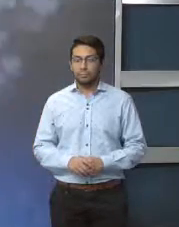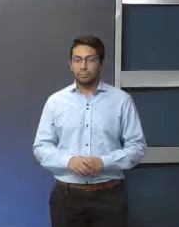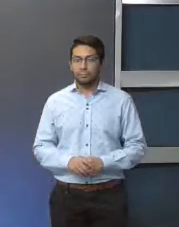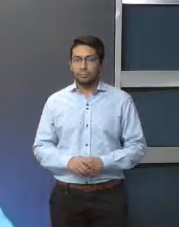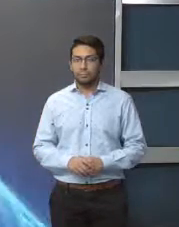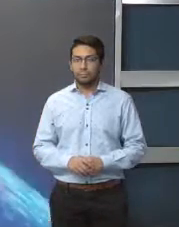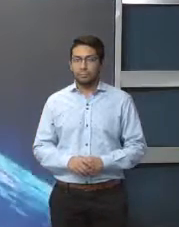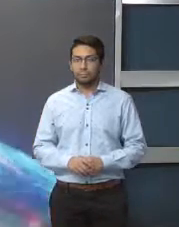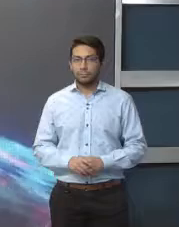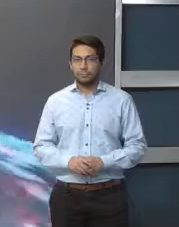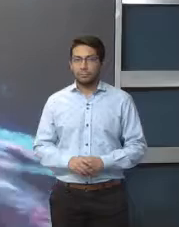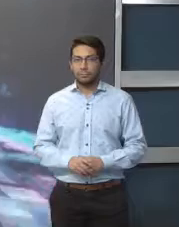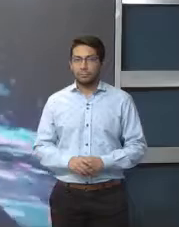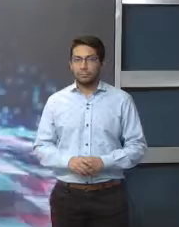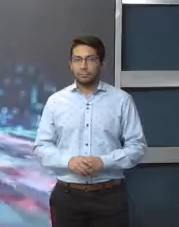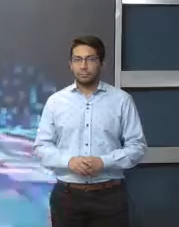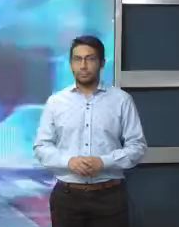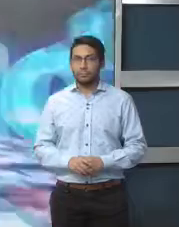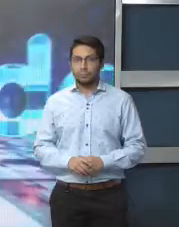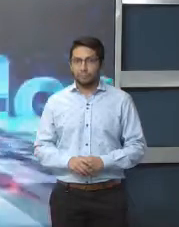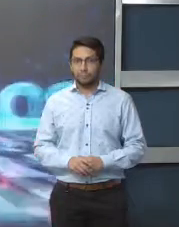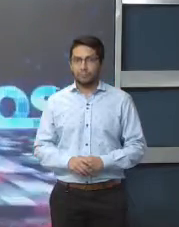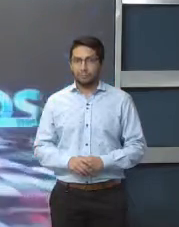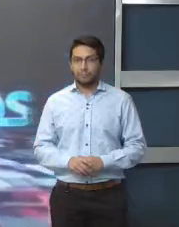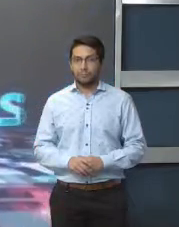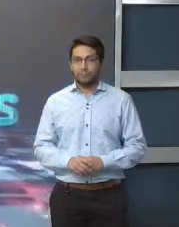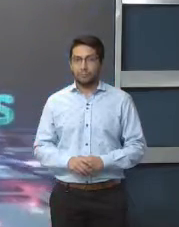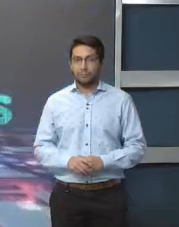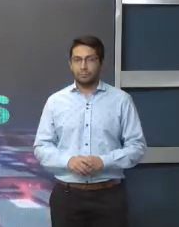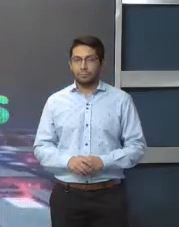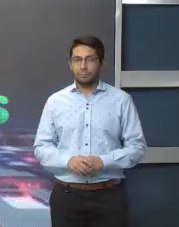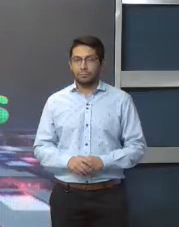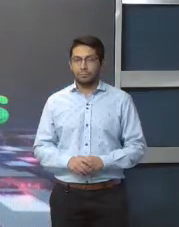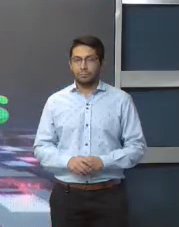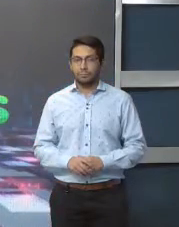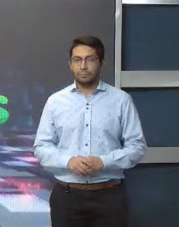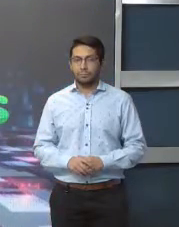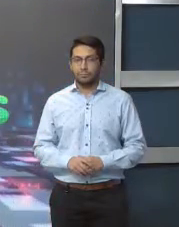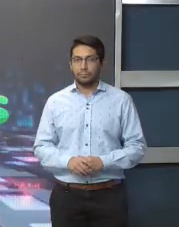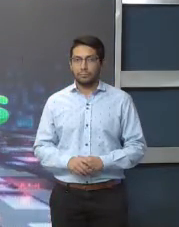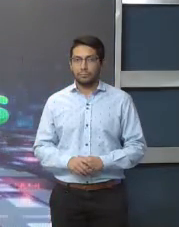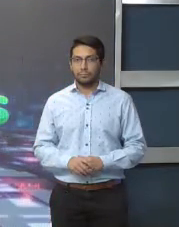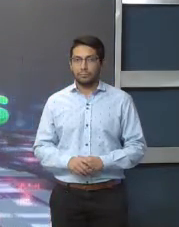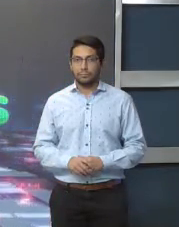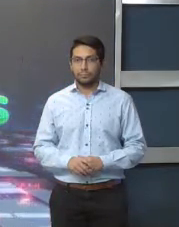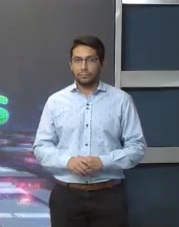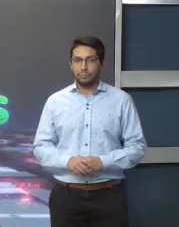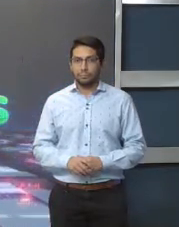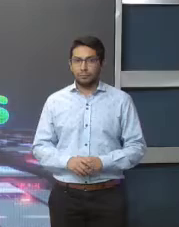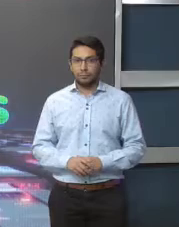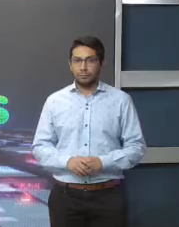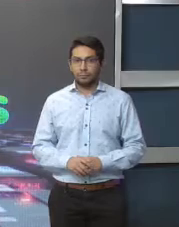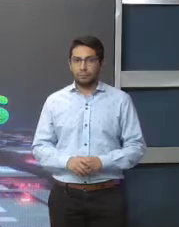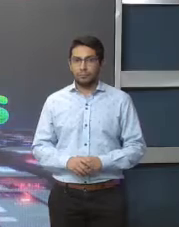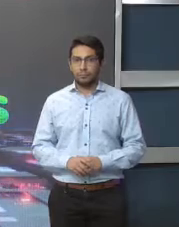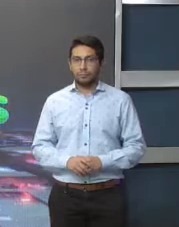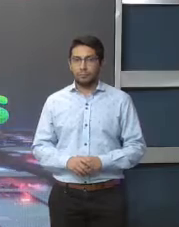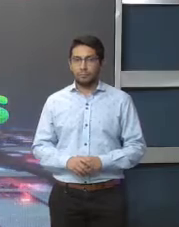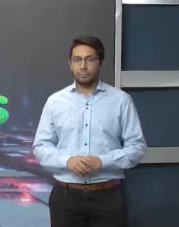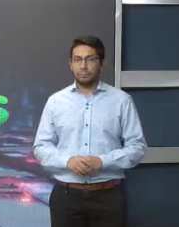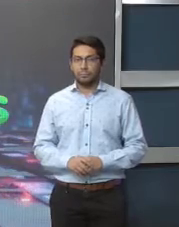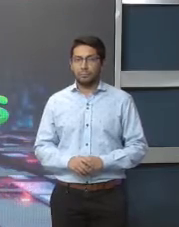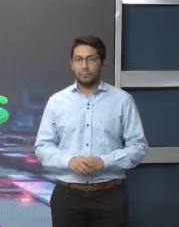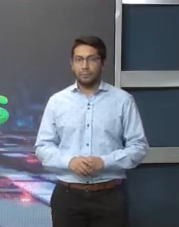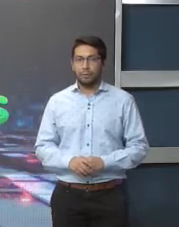diversas situaciones disciplinares de nuestras unidades académicas, pero todas como parte de una sola